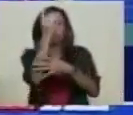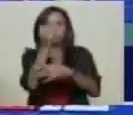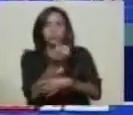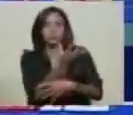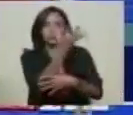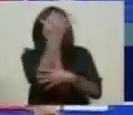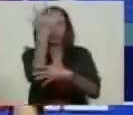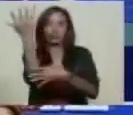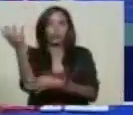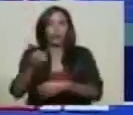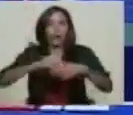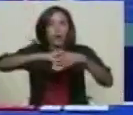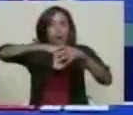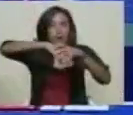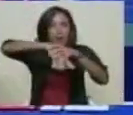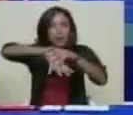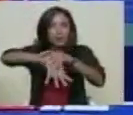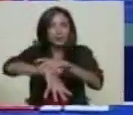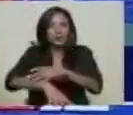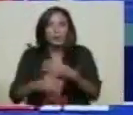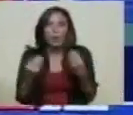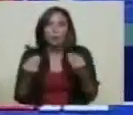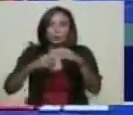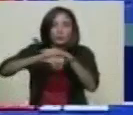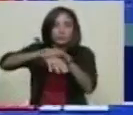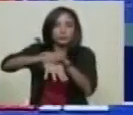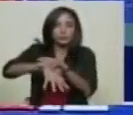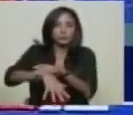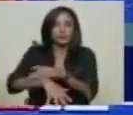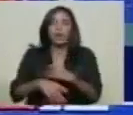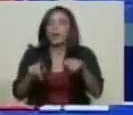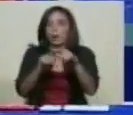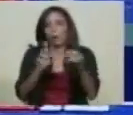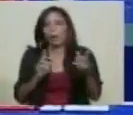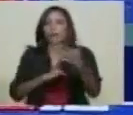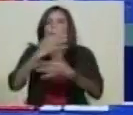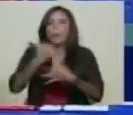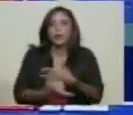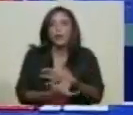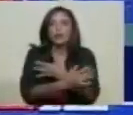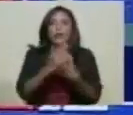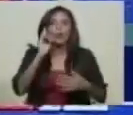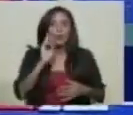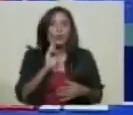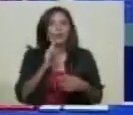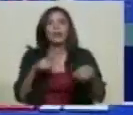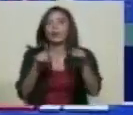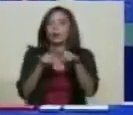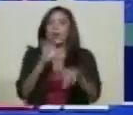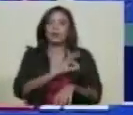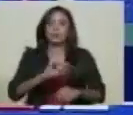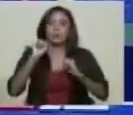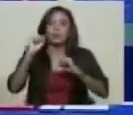de mil raíces, que es el proyecto bolivariano y socialista.